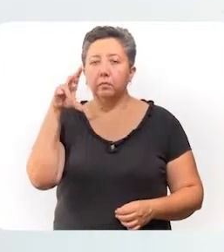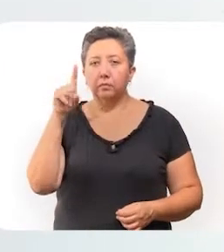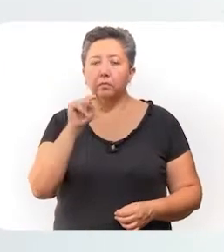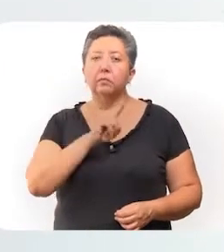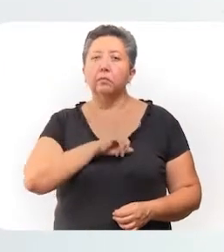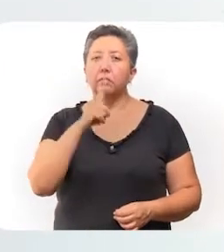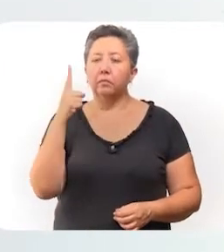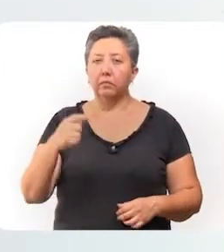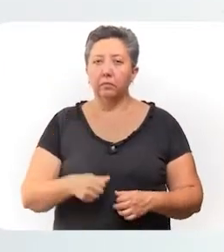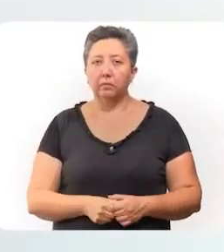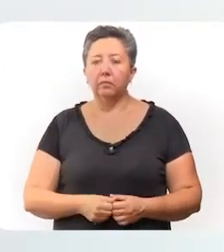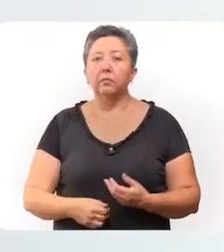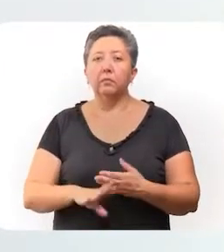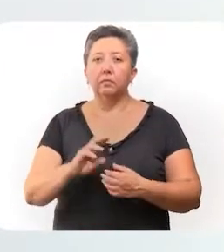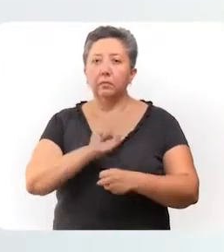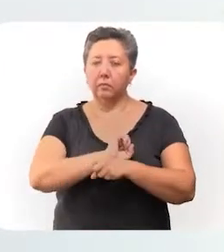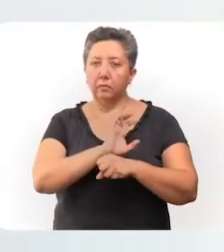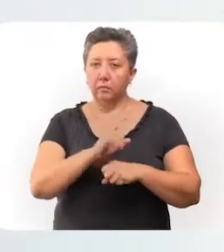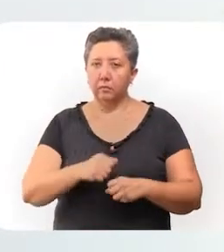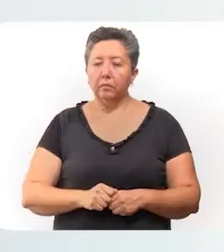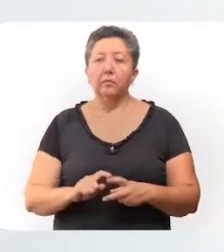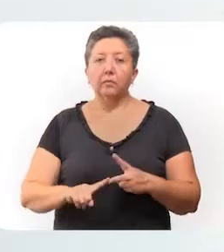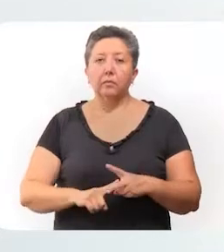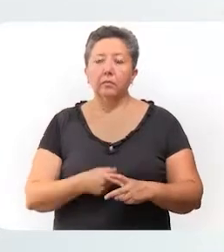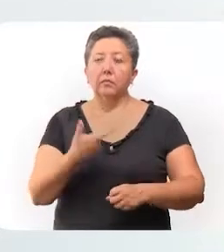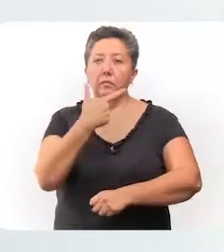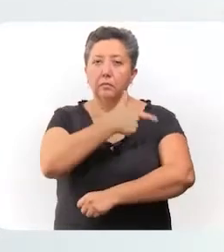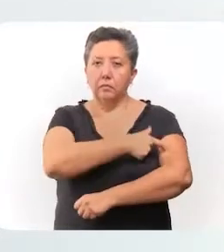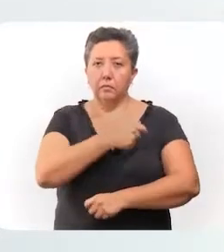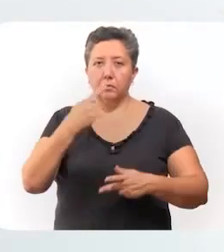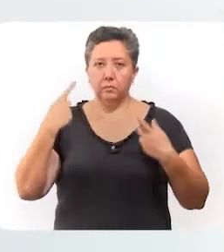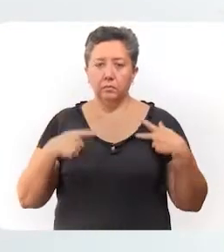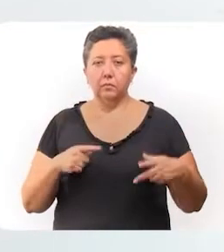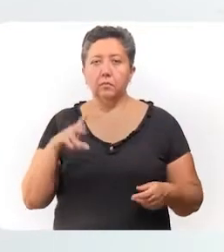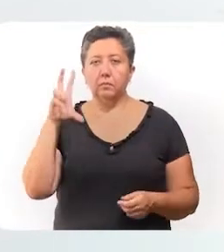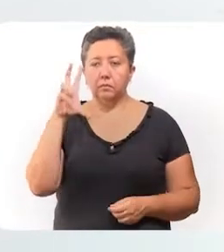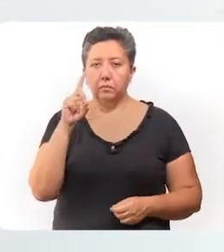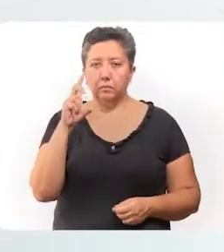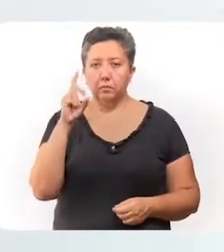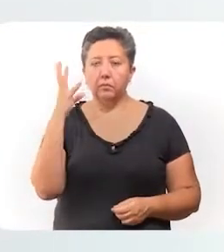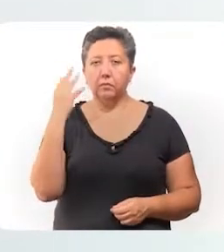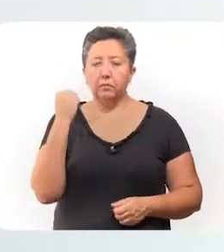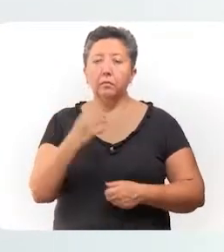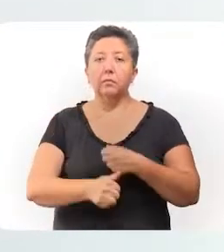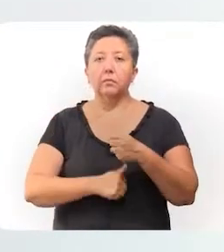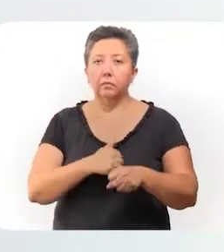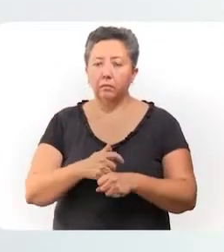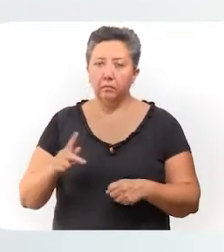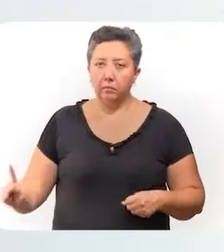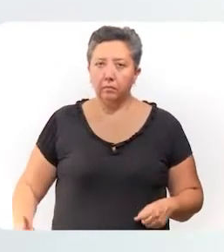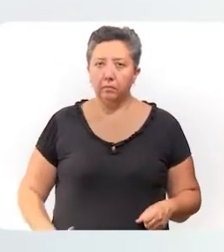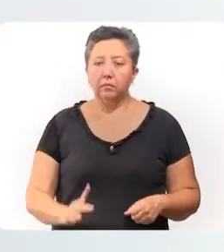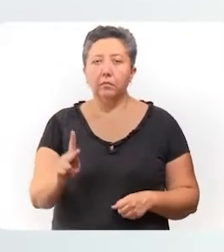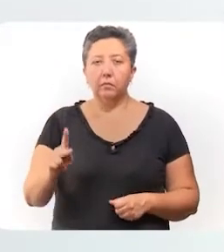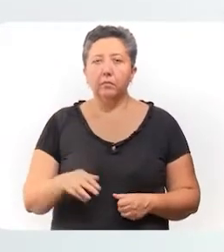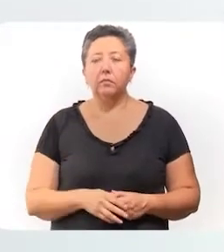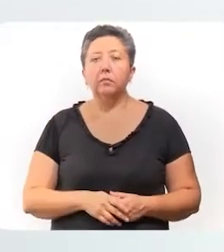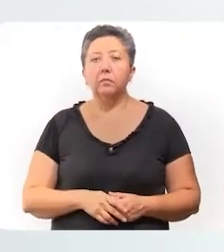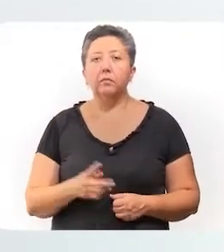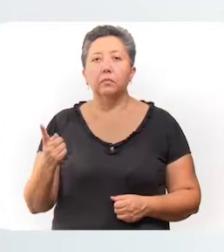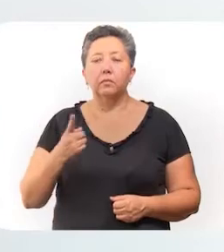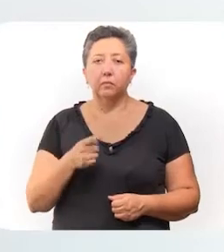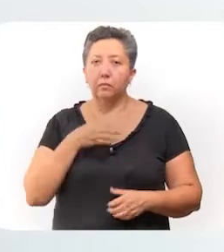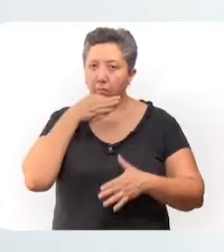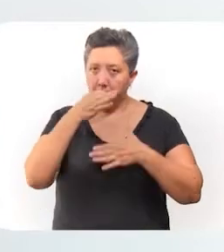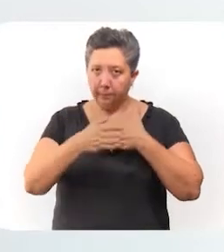una sola dosis contra el coronavirus para iniciar con la aplicación para personas de 30 a 39 años en los municipios del interior del estado